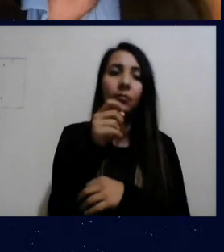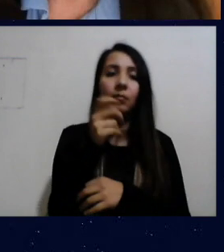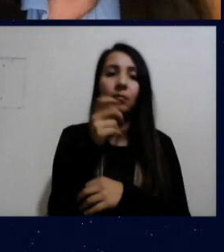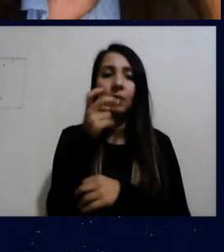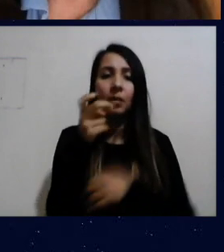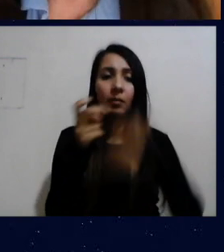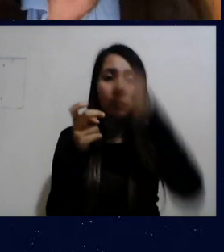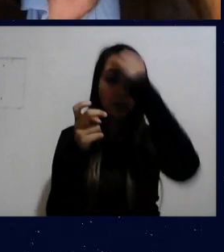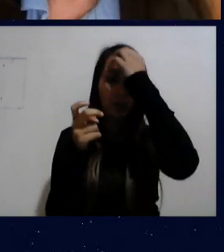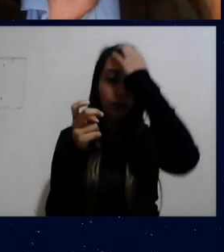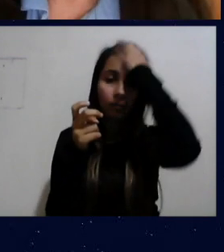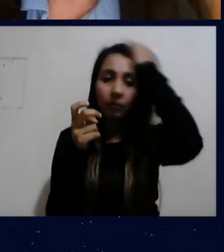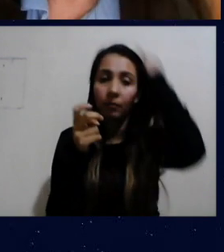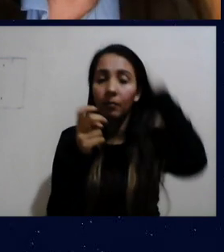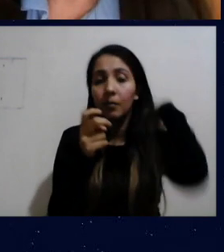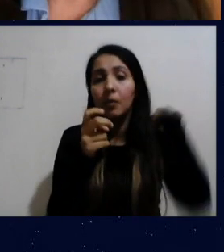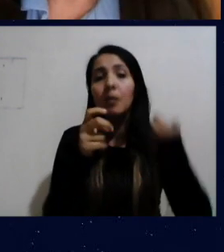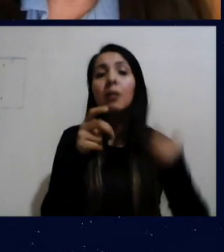O sea,